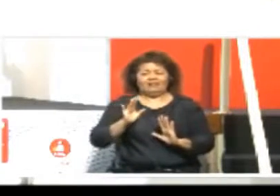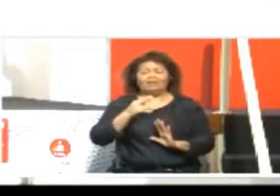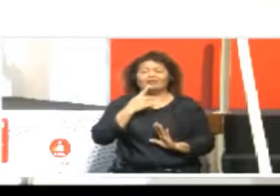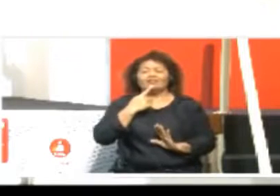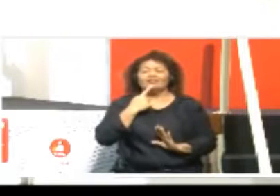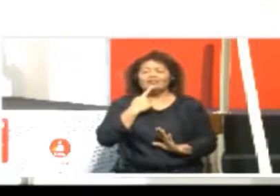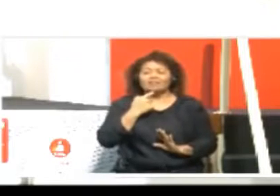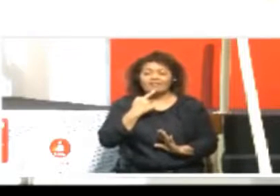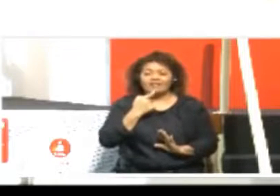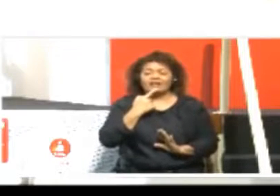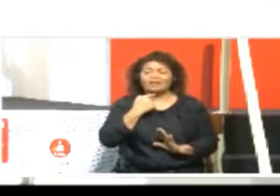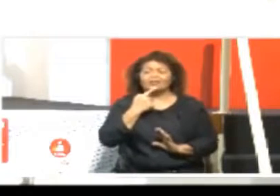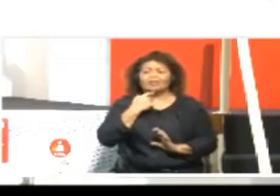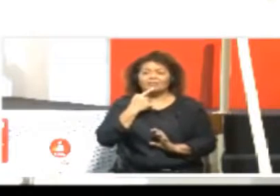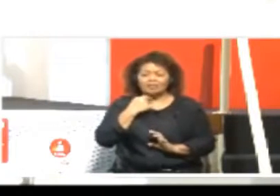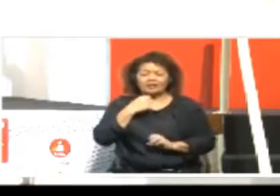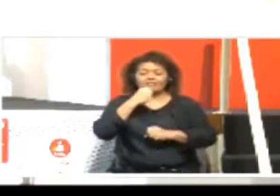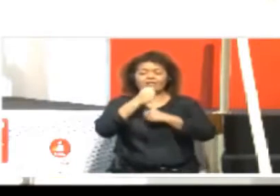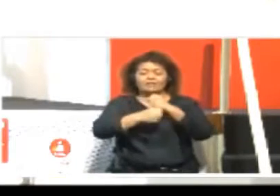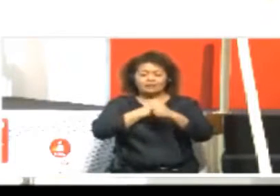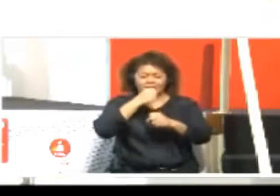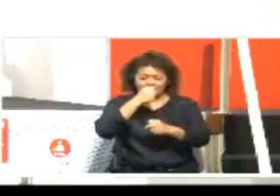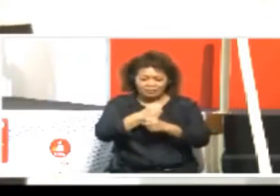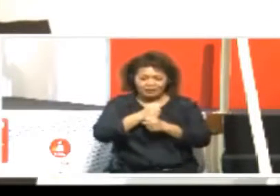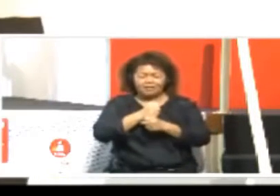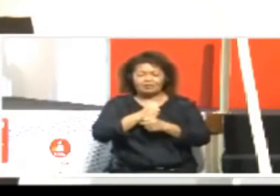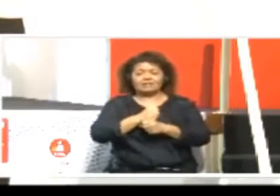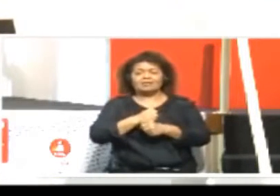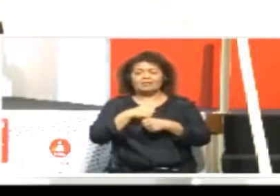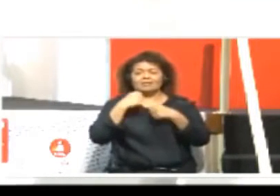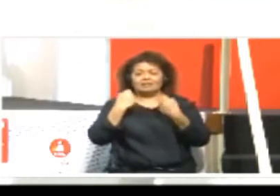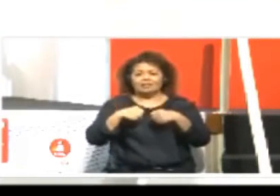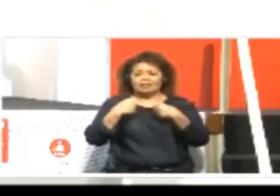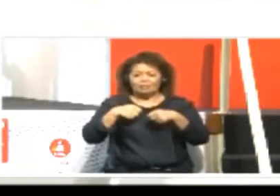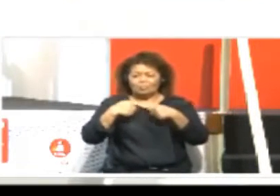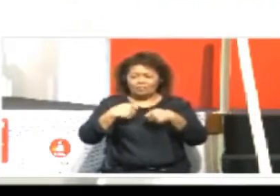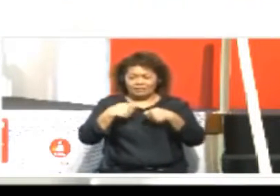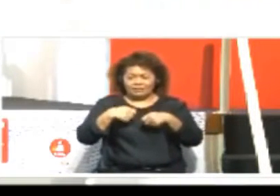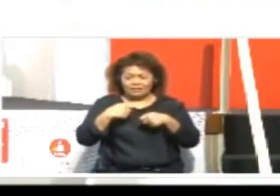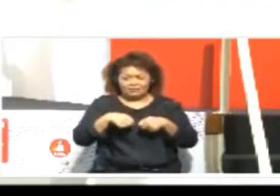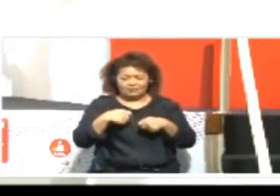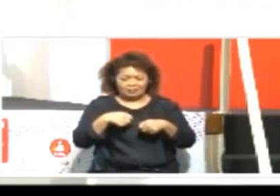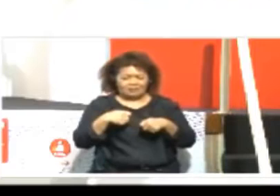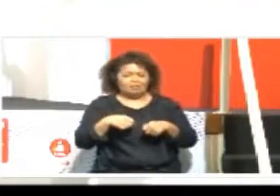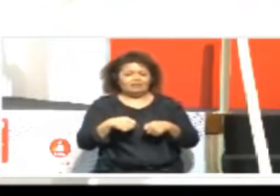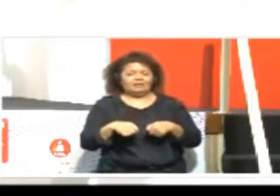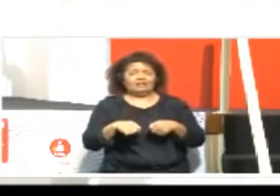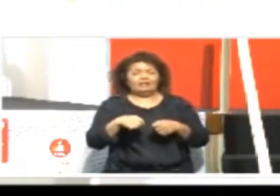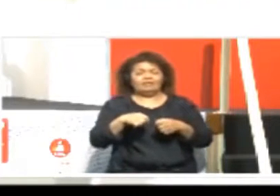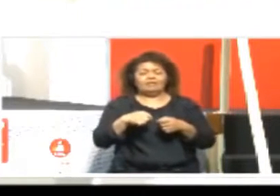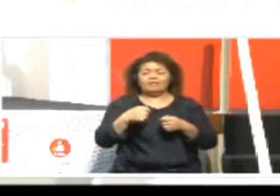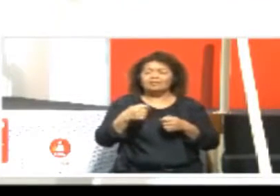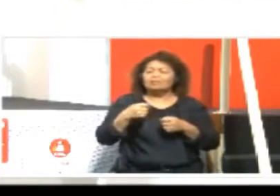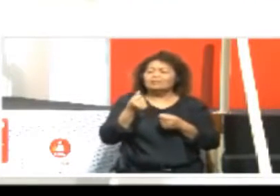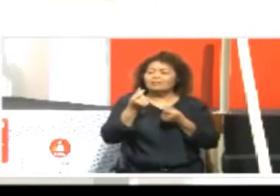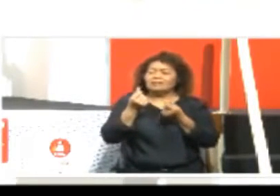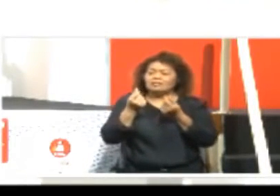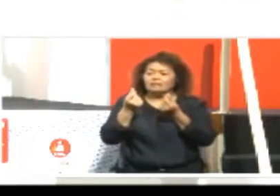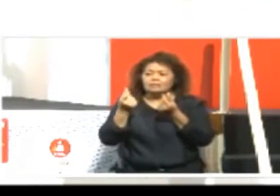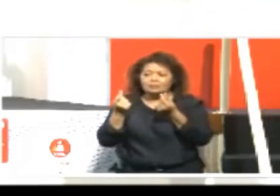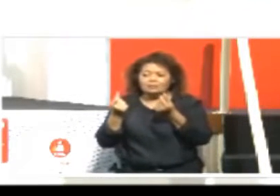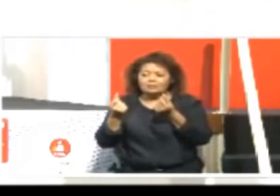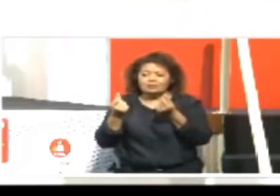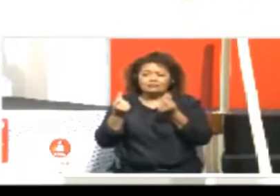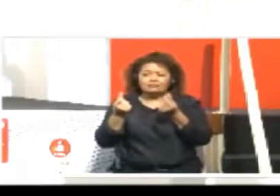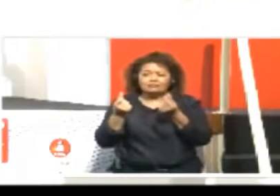año T más uno quiere decir que se adelantaron al acontecimiento de la política y lo que hicieron